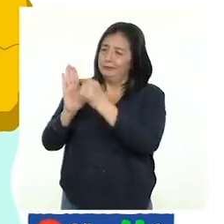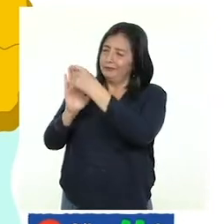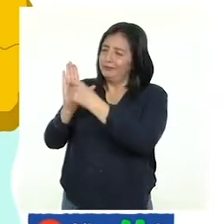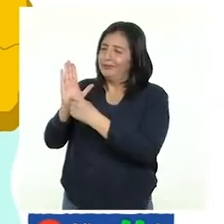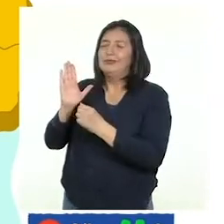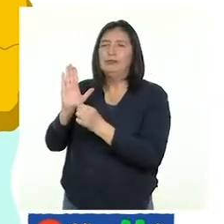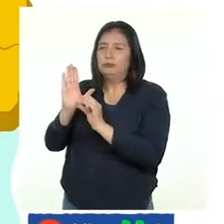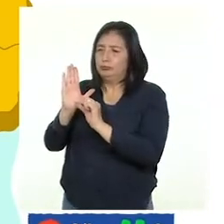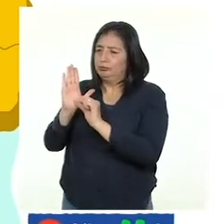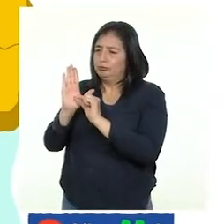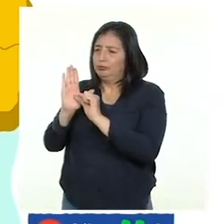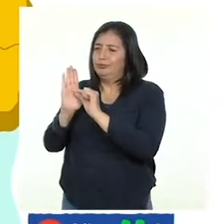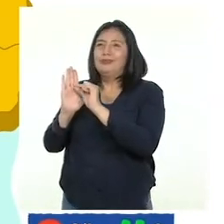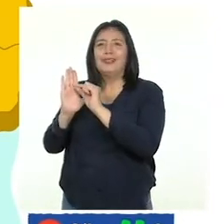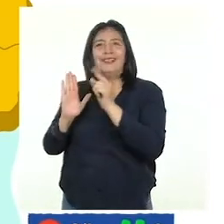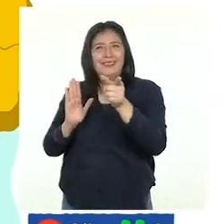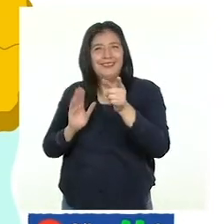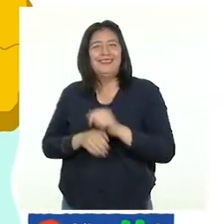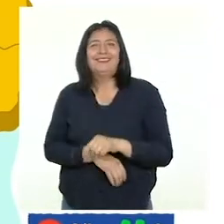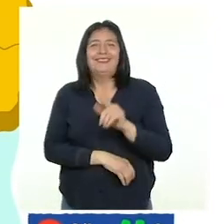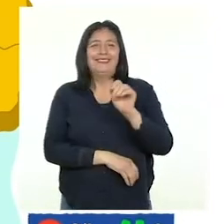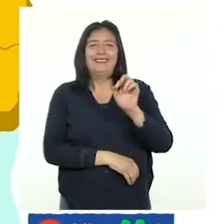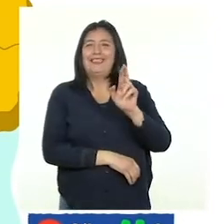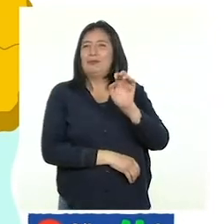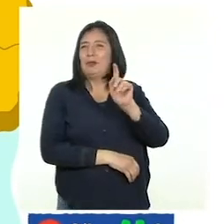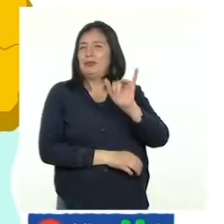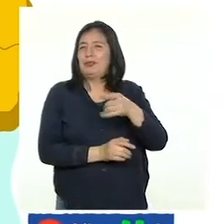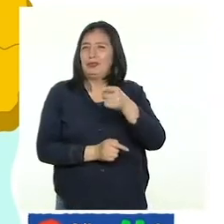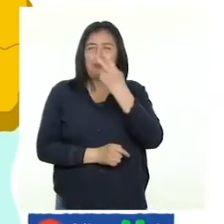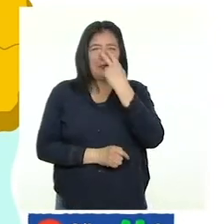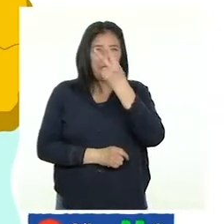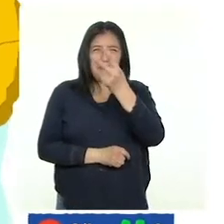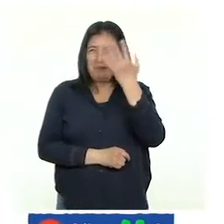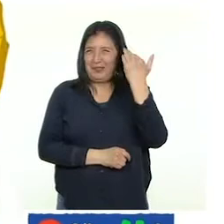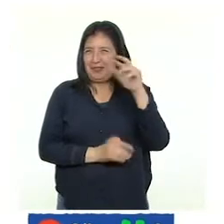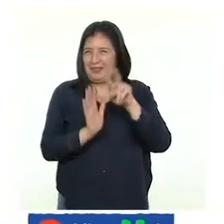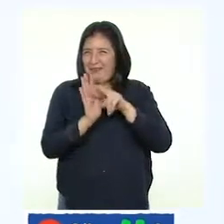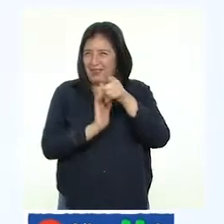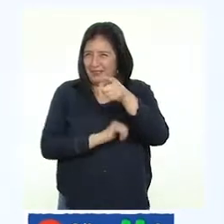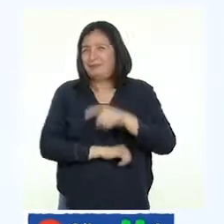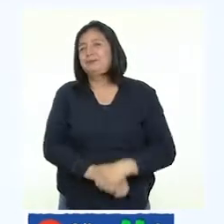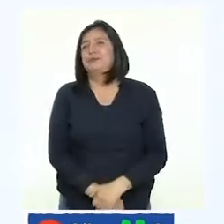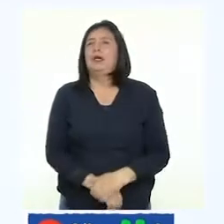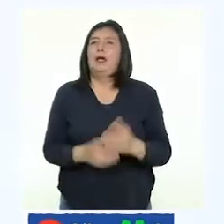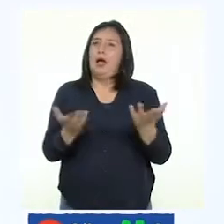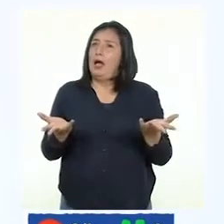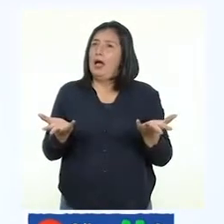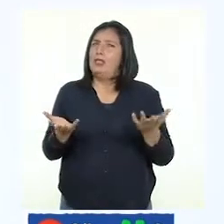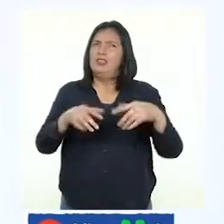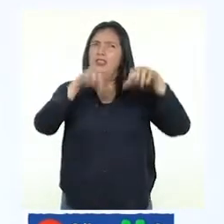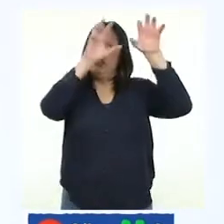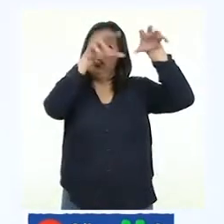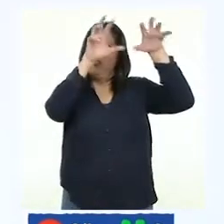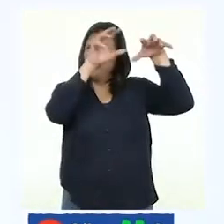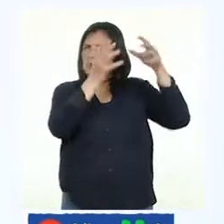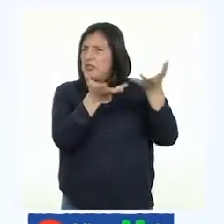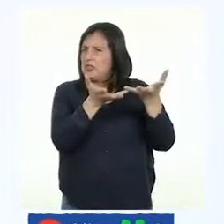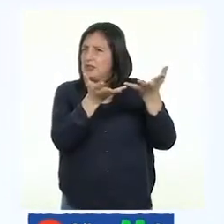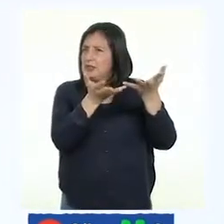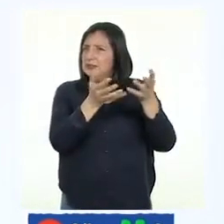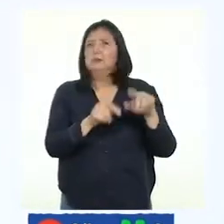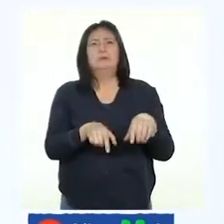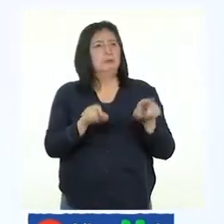instrumento de medición, es decir, un termómetro como los que vimos en el video. ¿Y las precipitaciones?